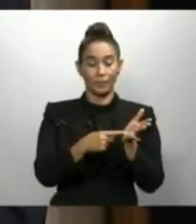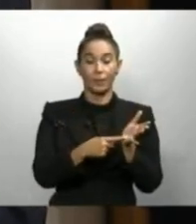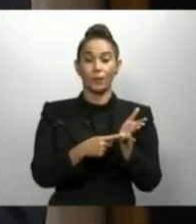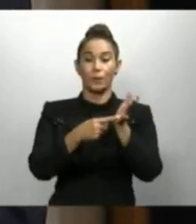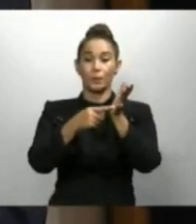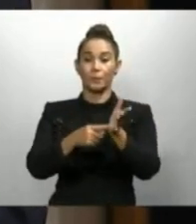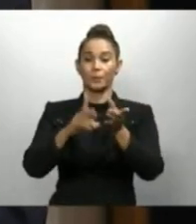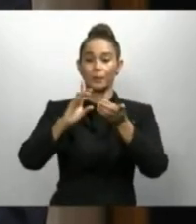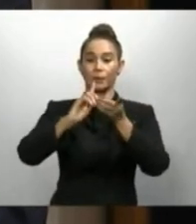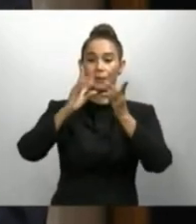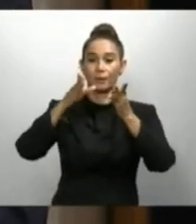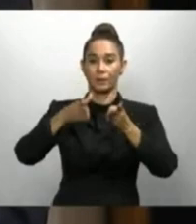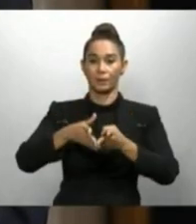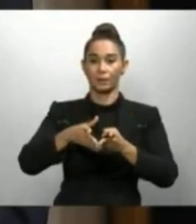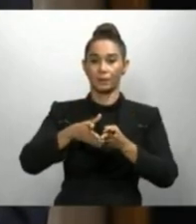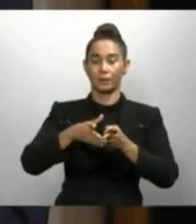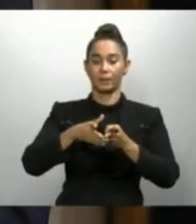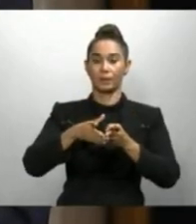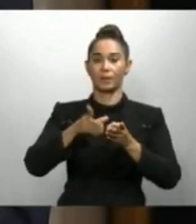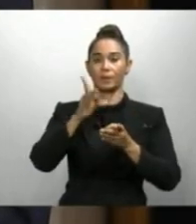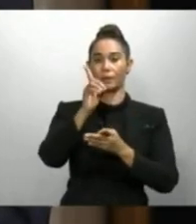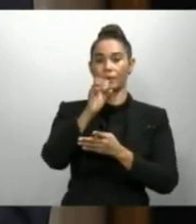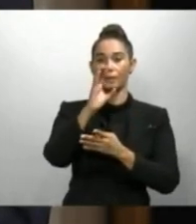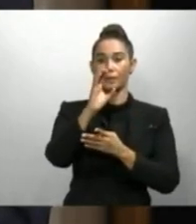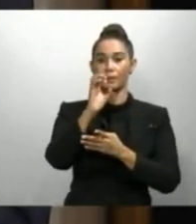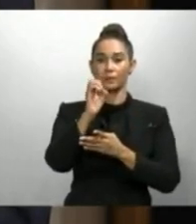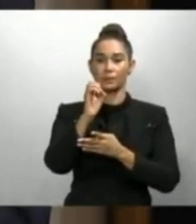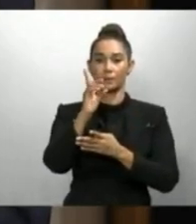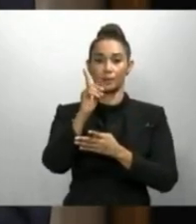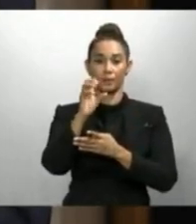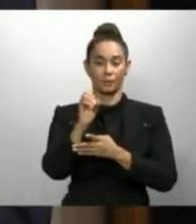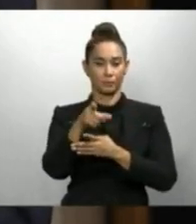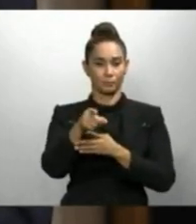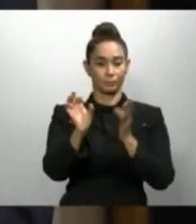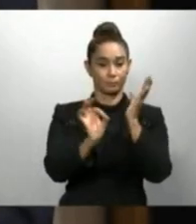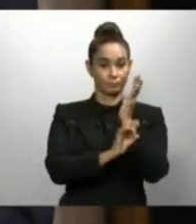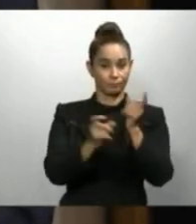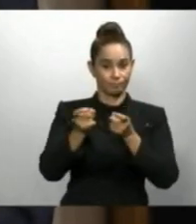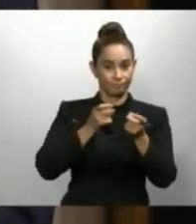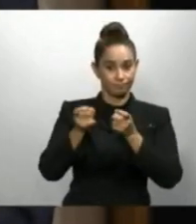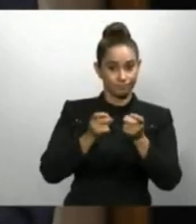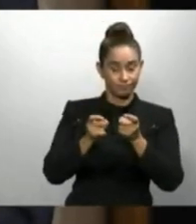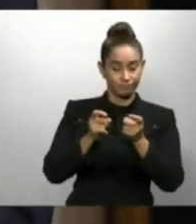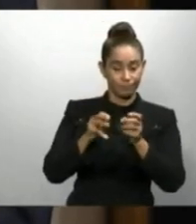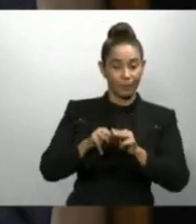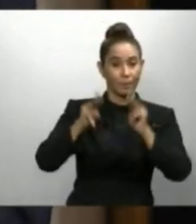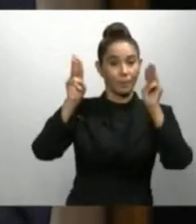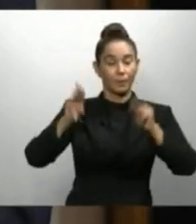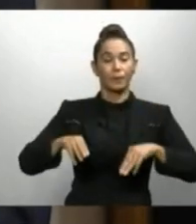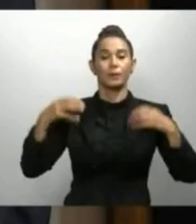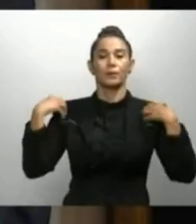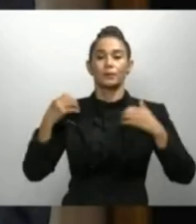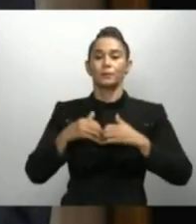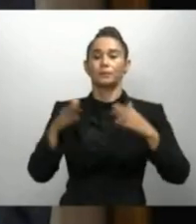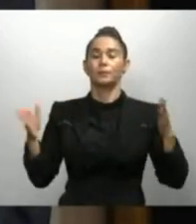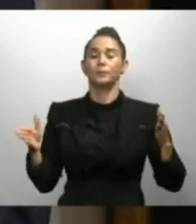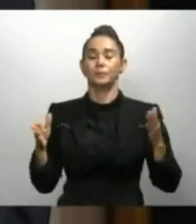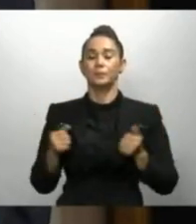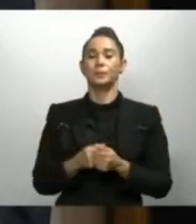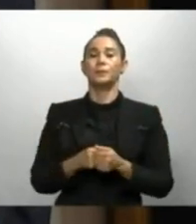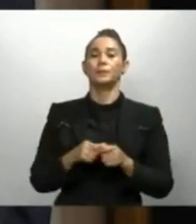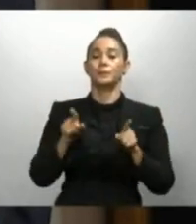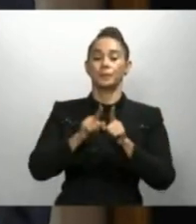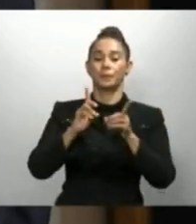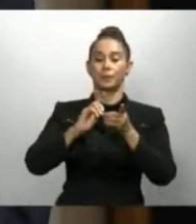Presentar a la Dirección Nacional de Control de Drogas, al Ministerio de Salud Pública y Asistencia Social y